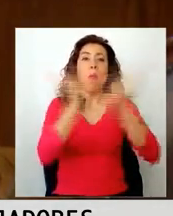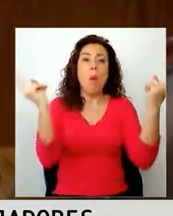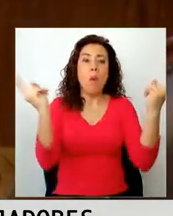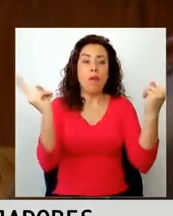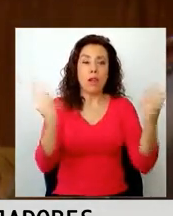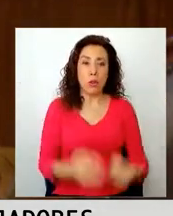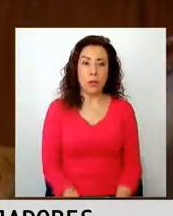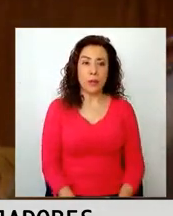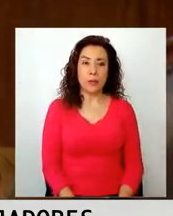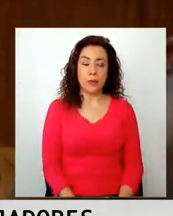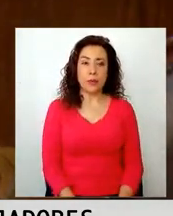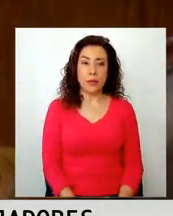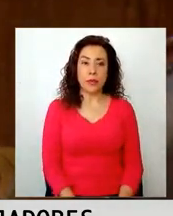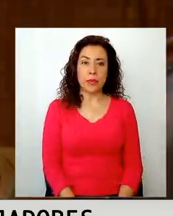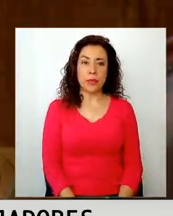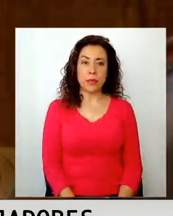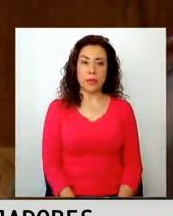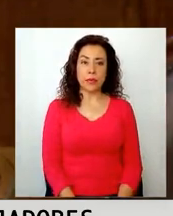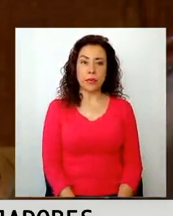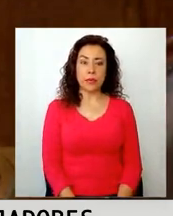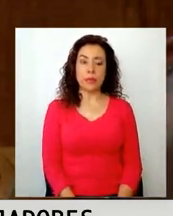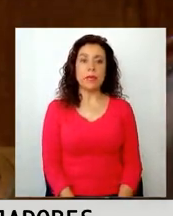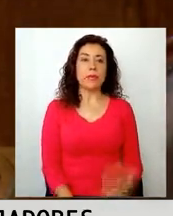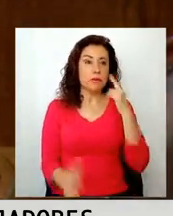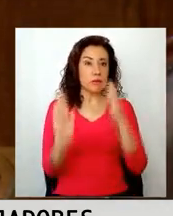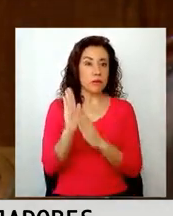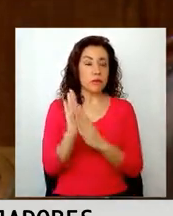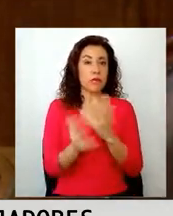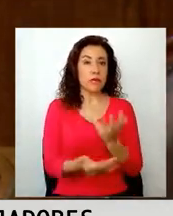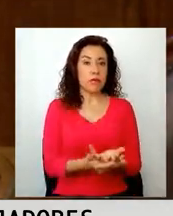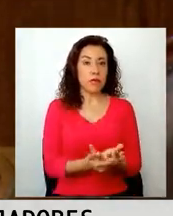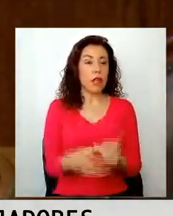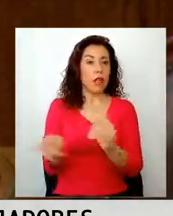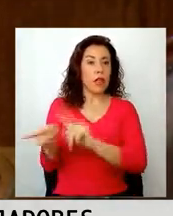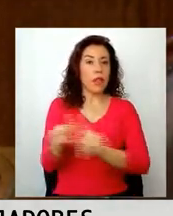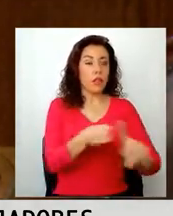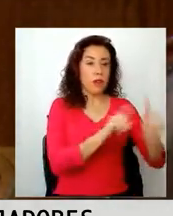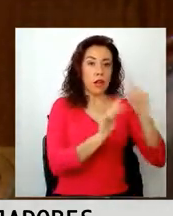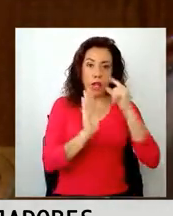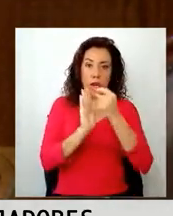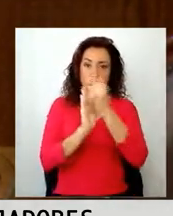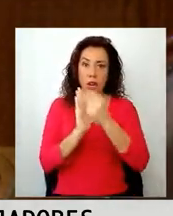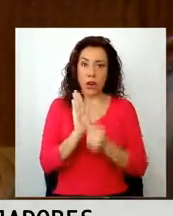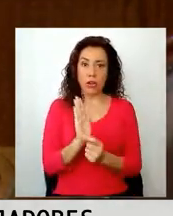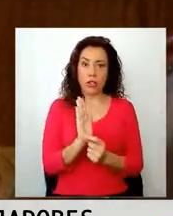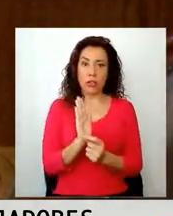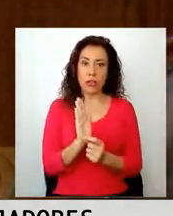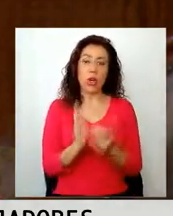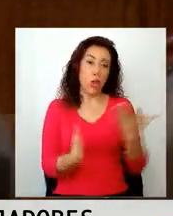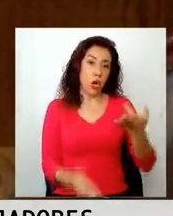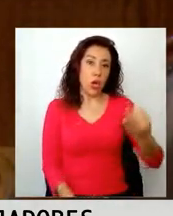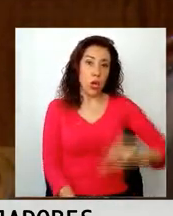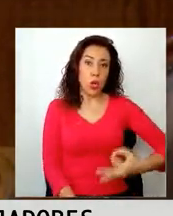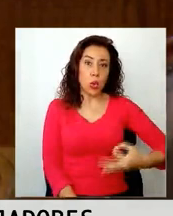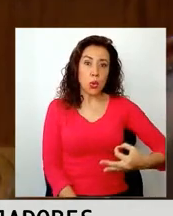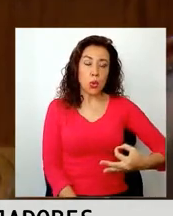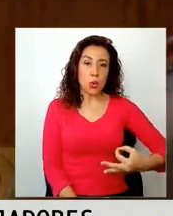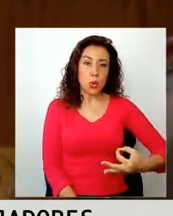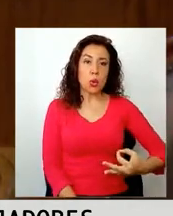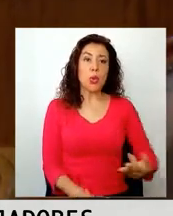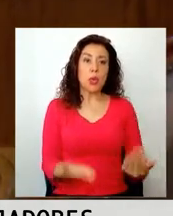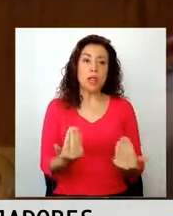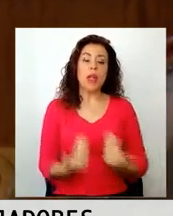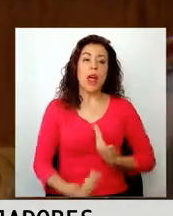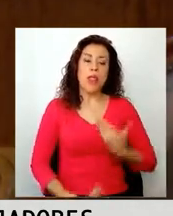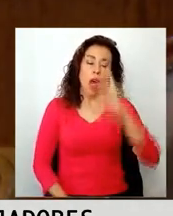pese a constatarse la existencia de diversos reconocimientos es de plena justicia y necesario rendir un homenaje